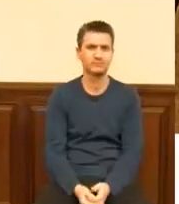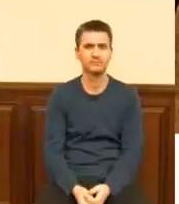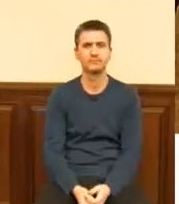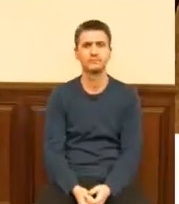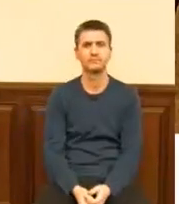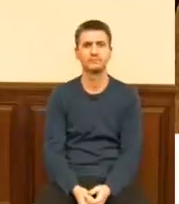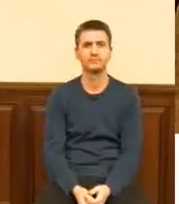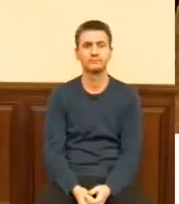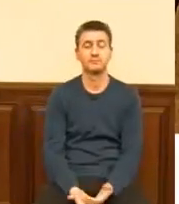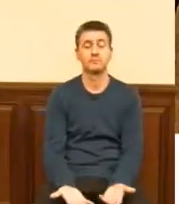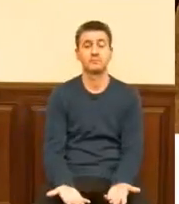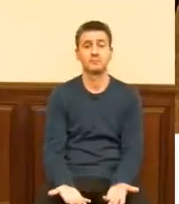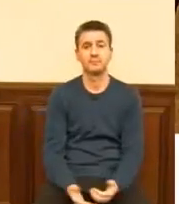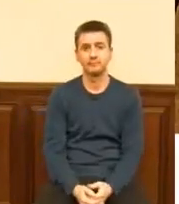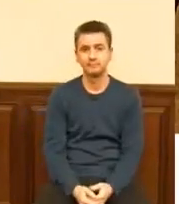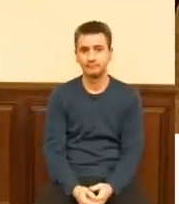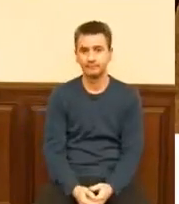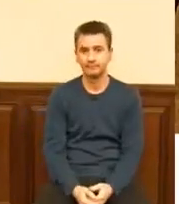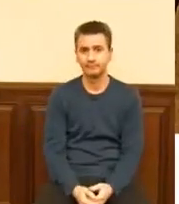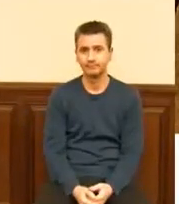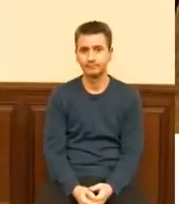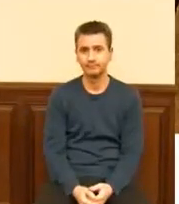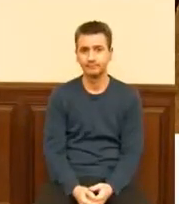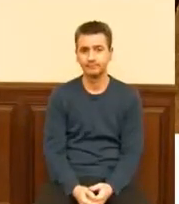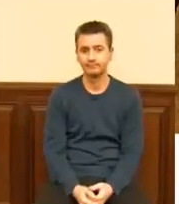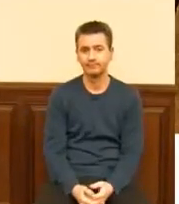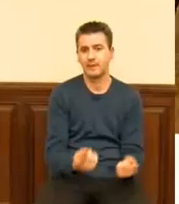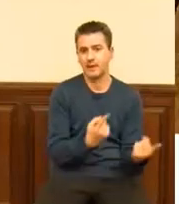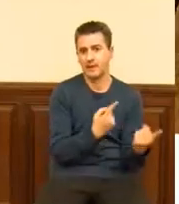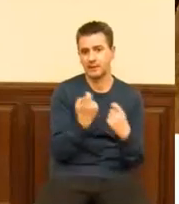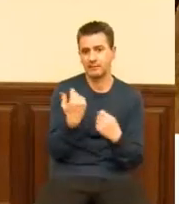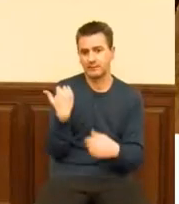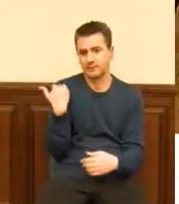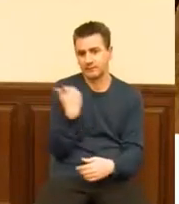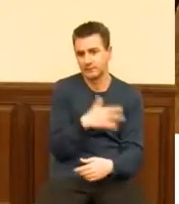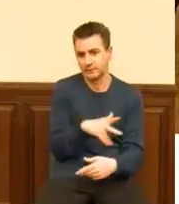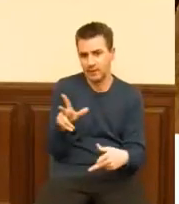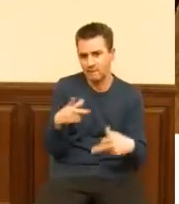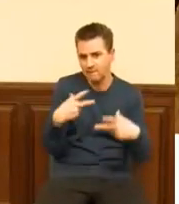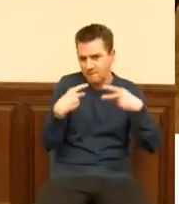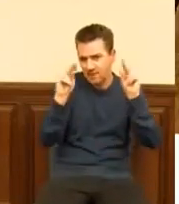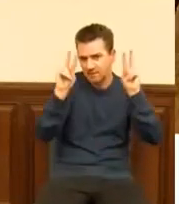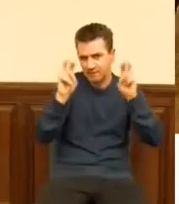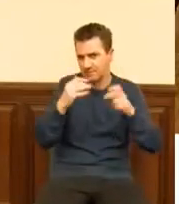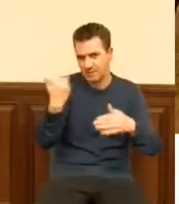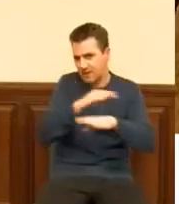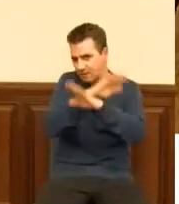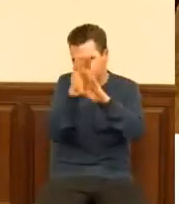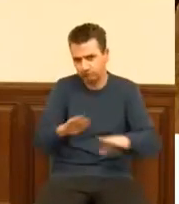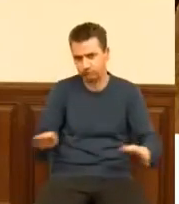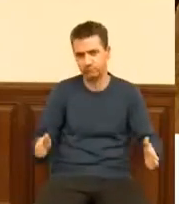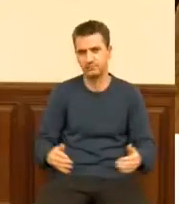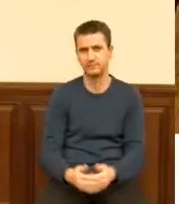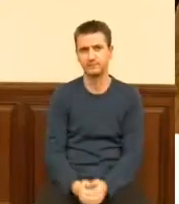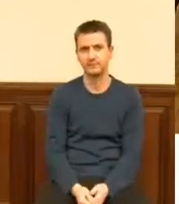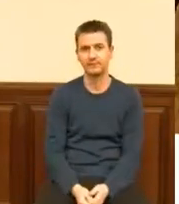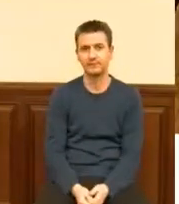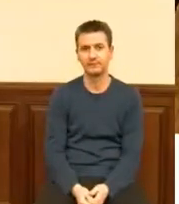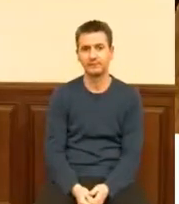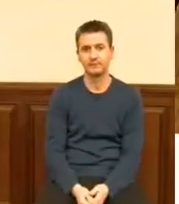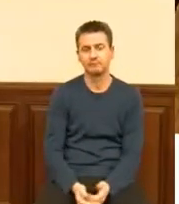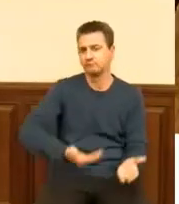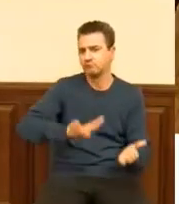y es necesario que se cierre y que se cierre ya, pero ojo que se cierre con todas